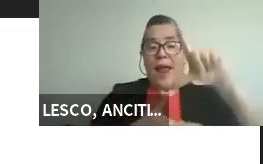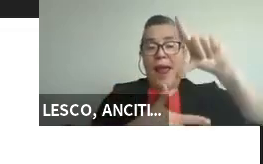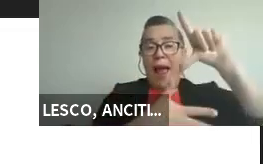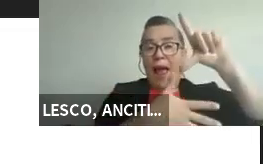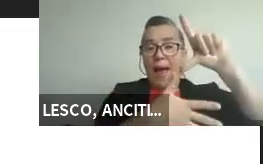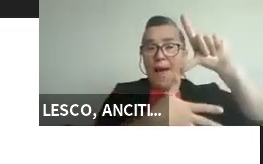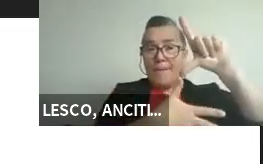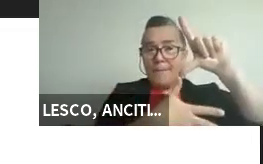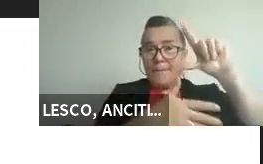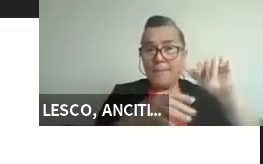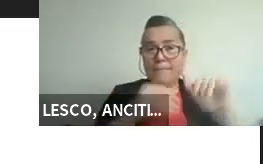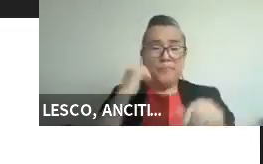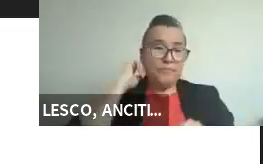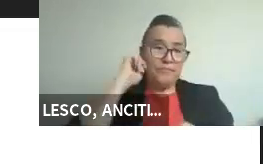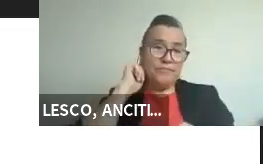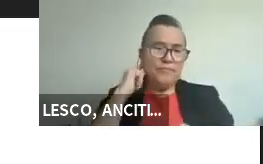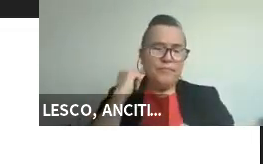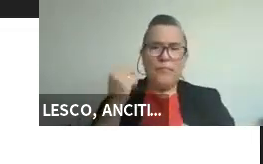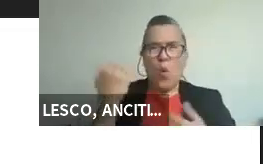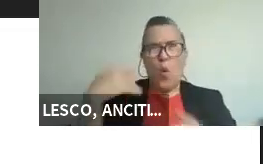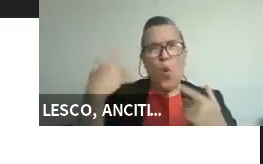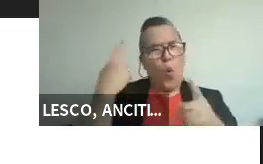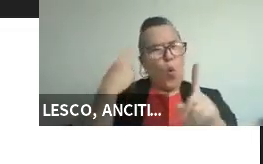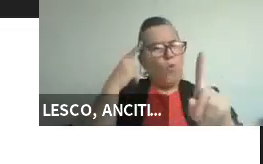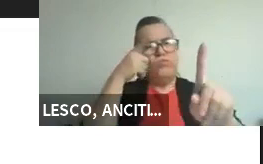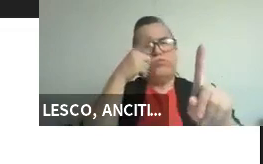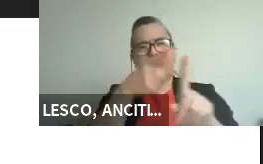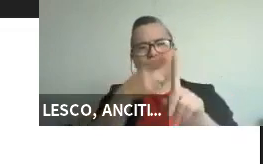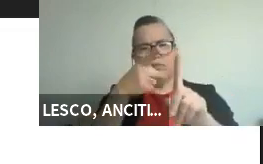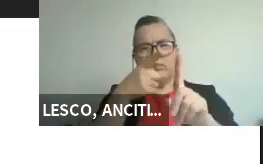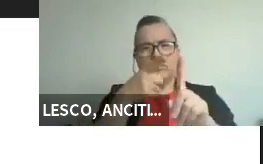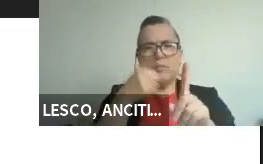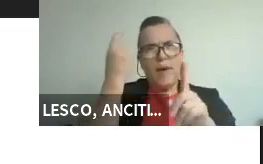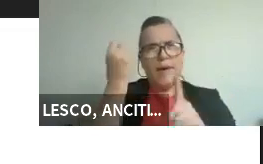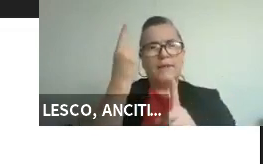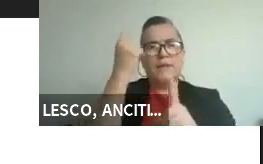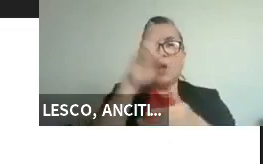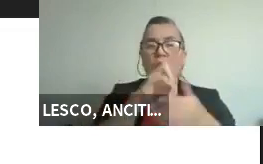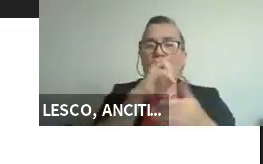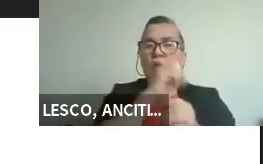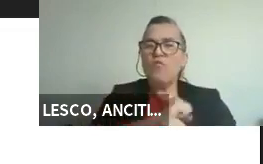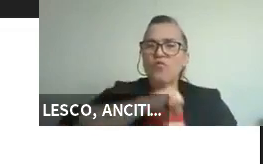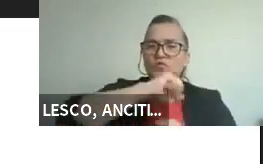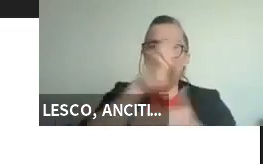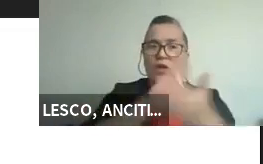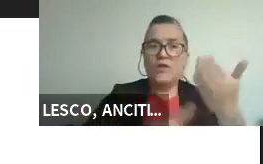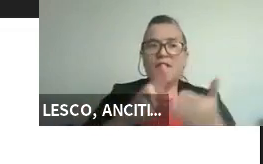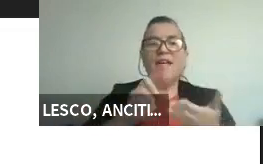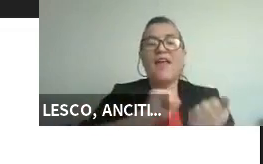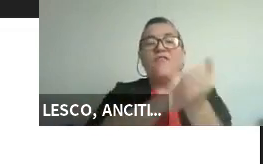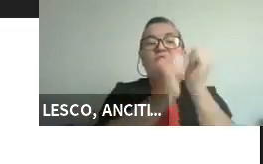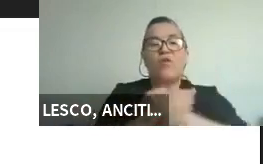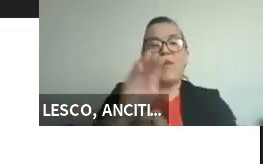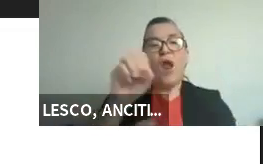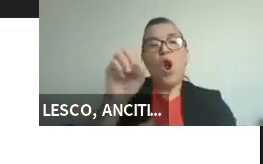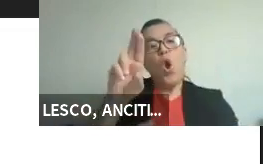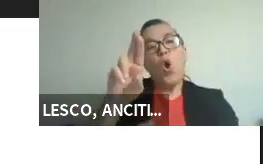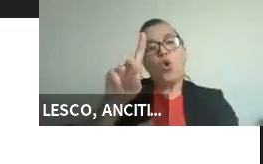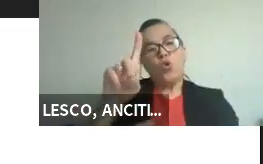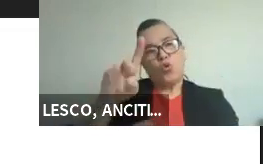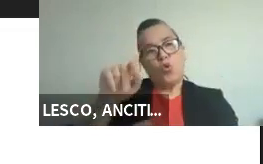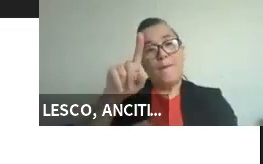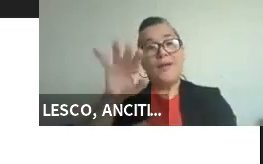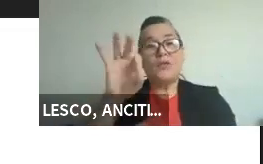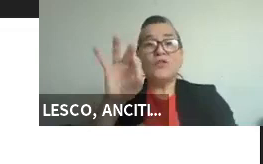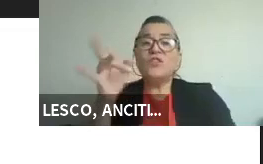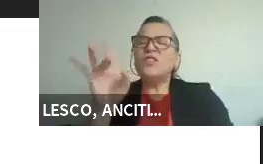un hito fundamental para entender la evolución universitaria fue la reforma de córdoba en 1918 un